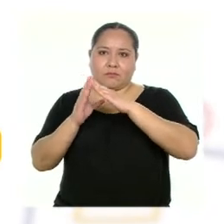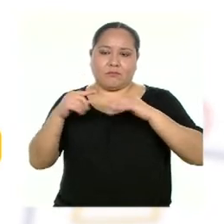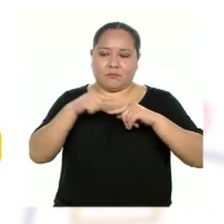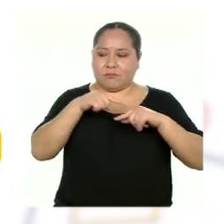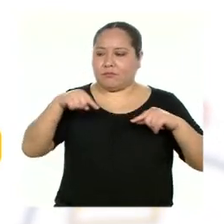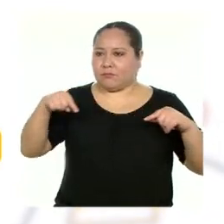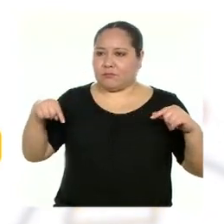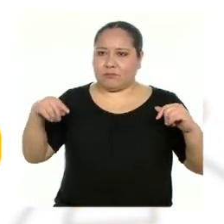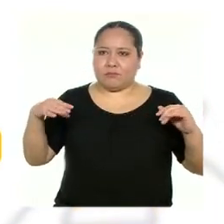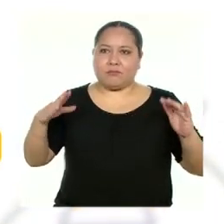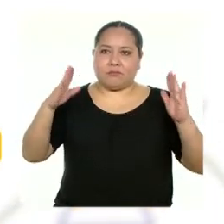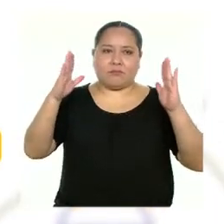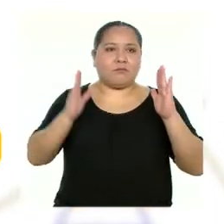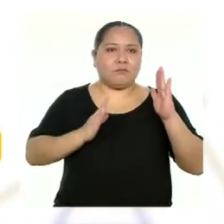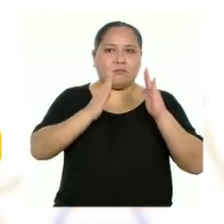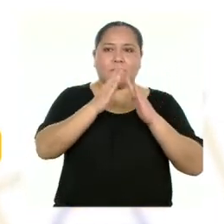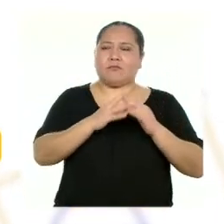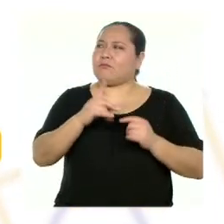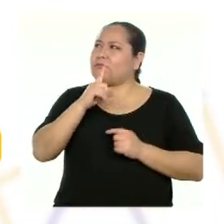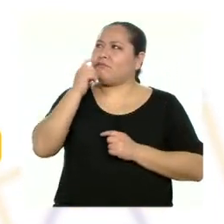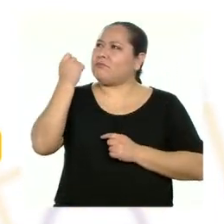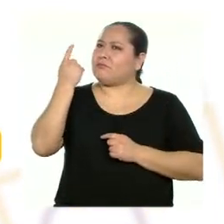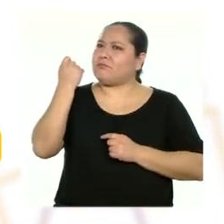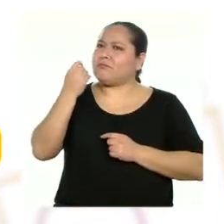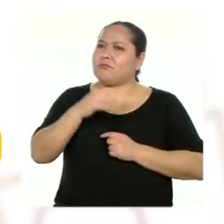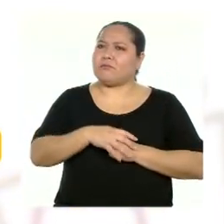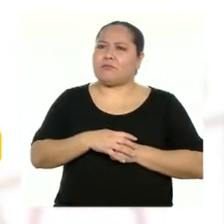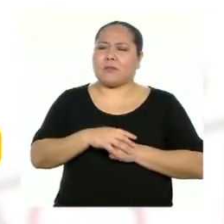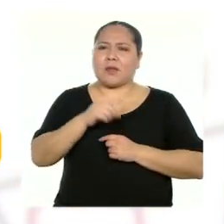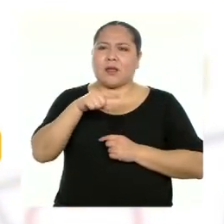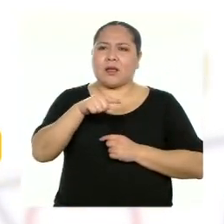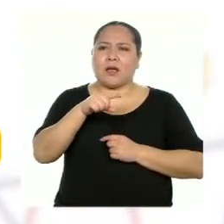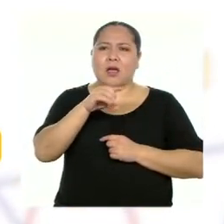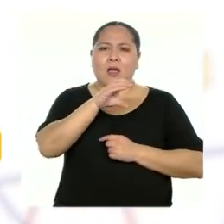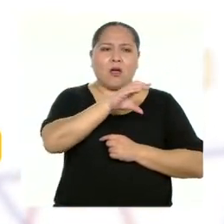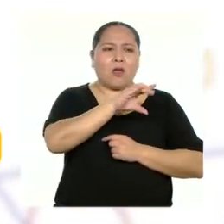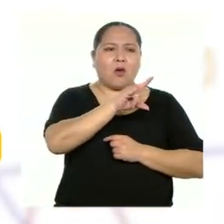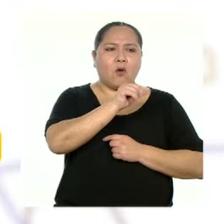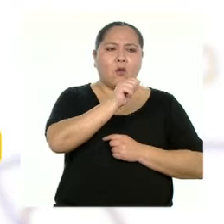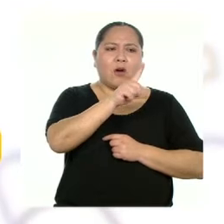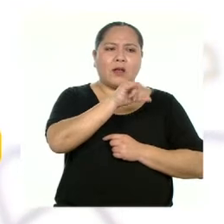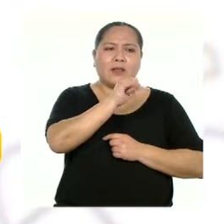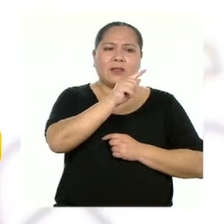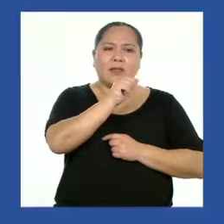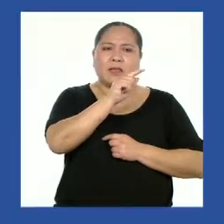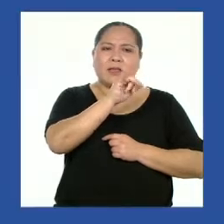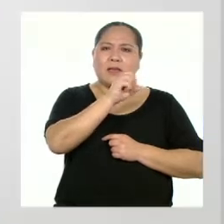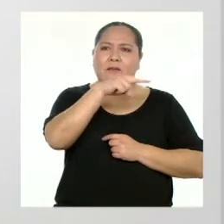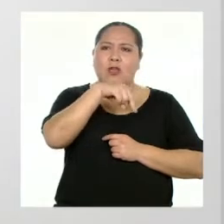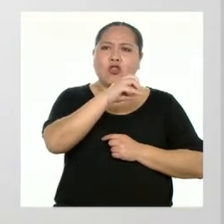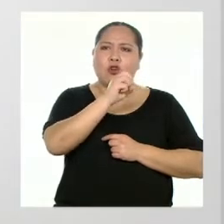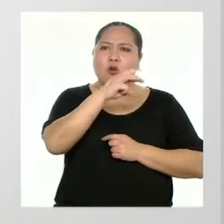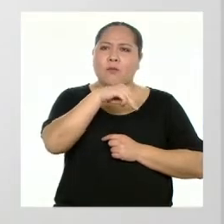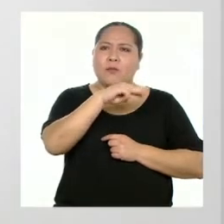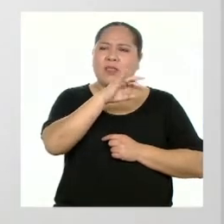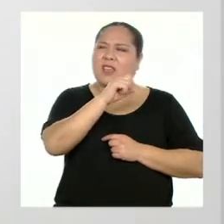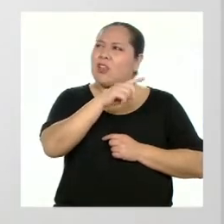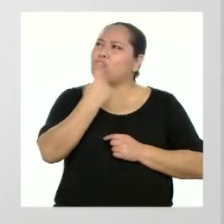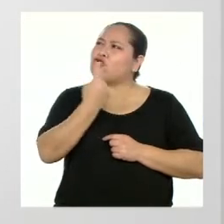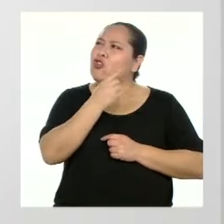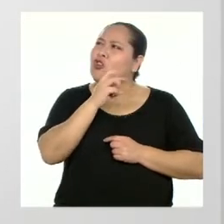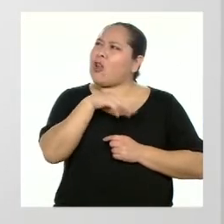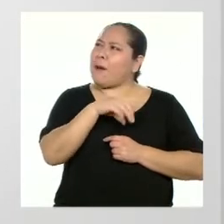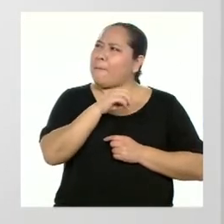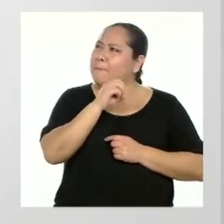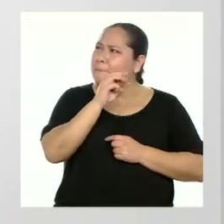resumen. No entiendo por qué en la variable cualitativa nominal solo se puede obtener la moda. ¿Qué ideas se te vienen a la